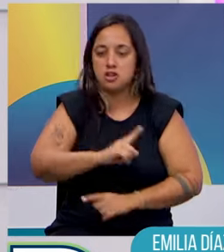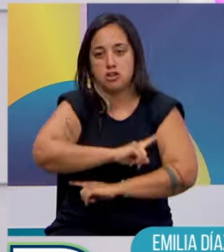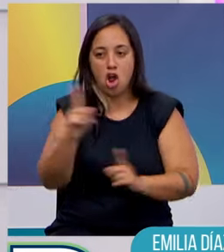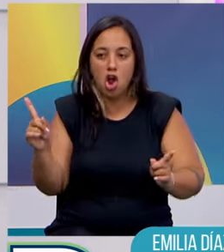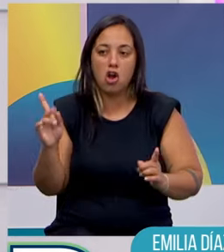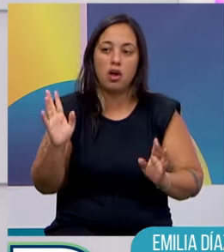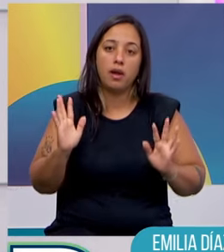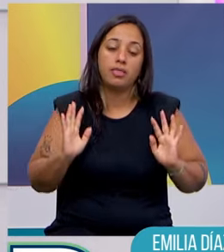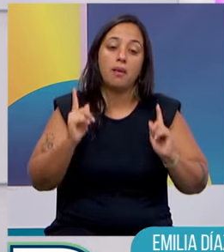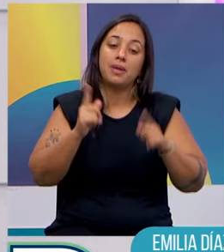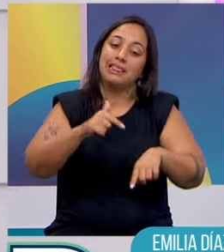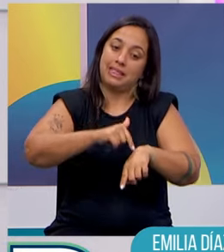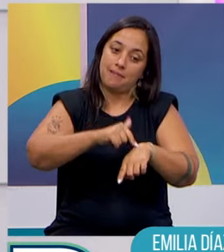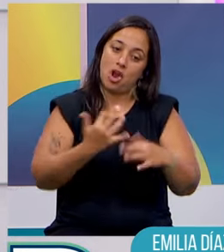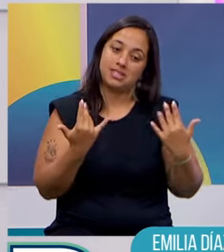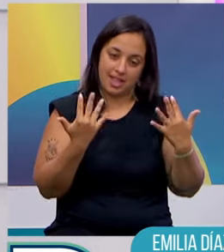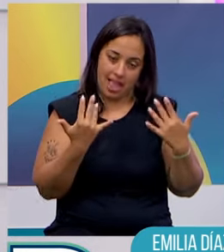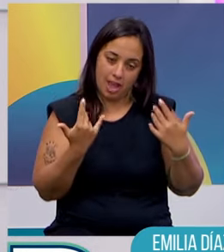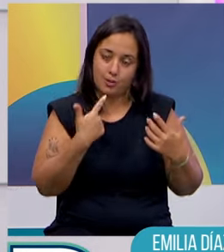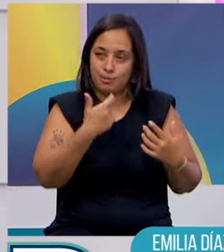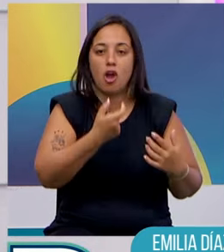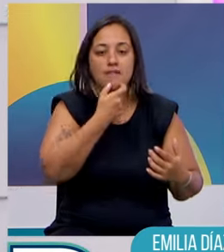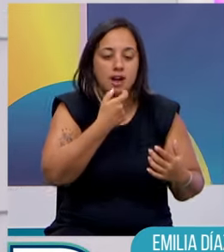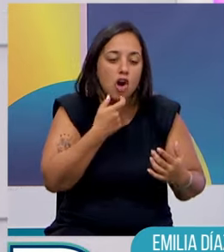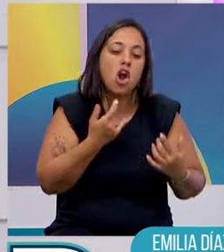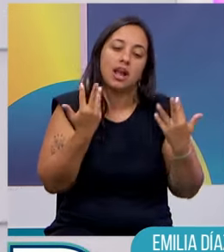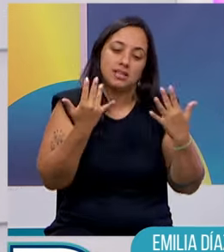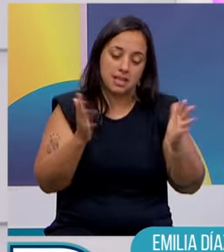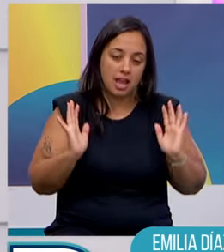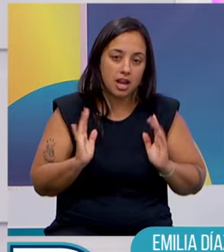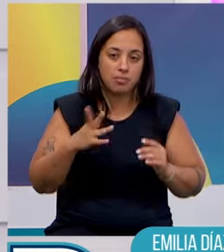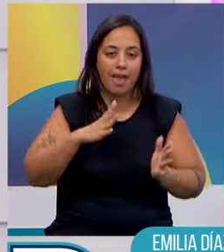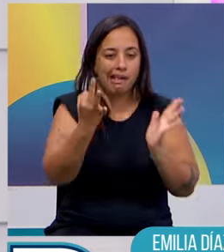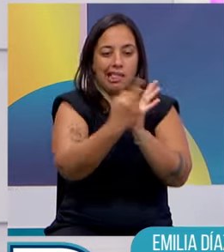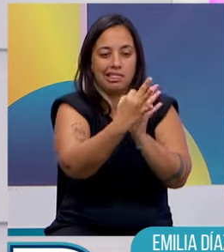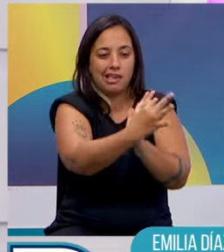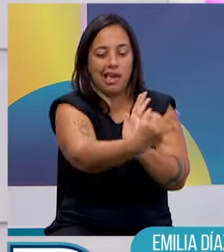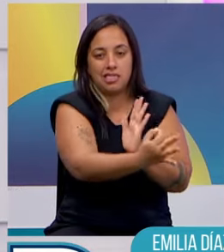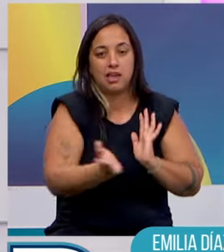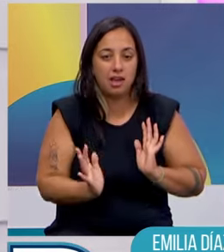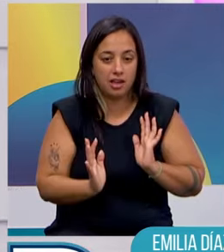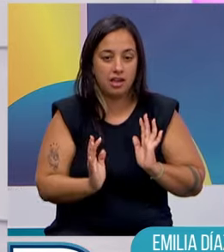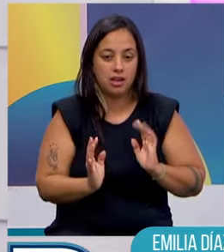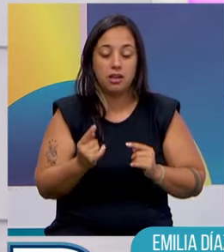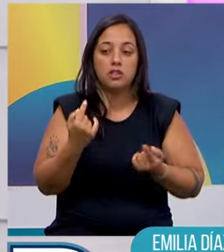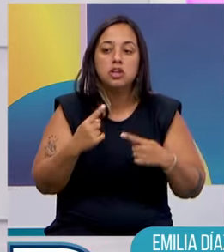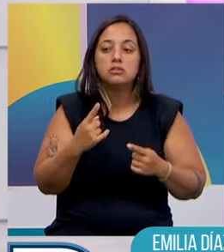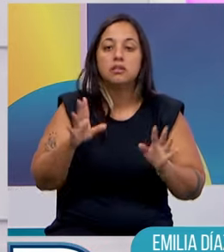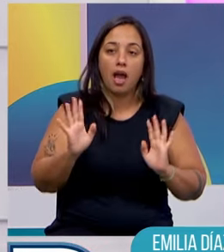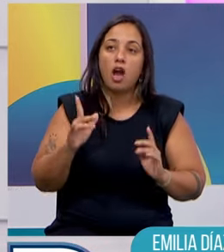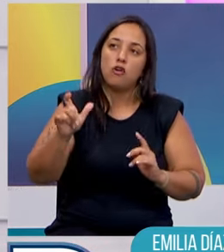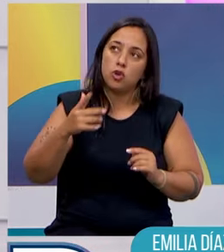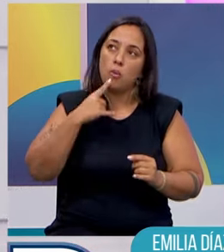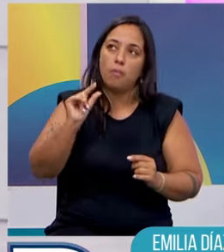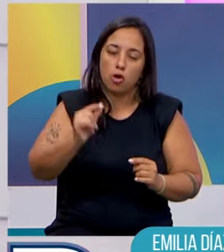la casera. Y tenés que, capaz que gastar un poquito más, porque lamentablemente tienen impuestos, para comprar las que no